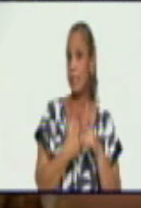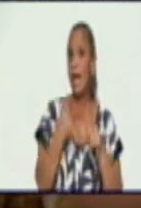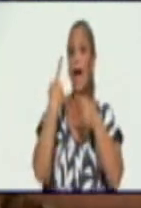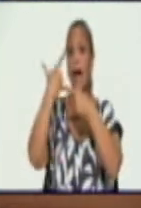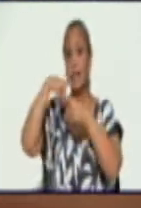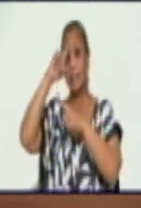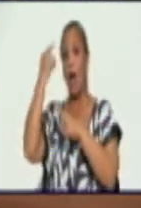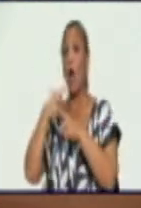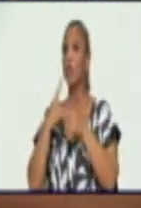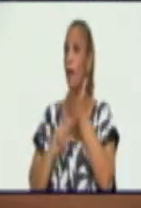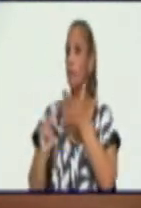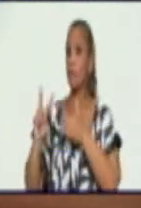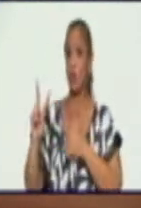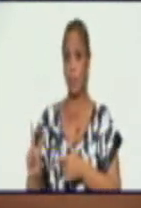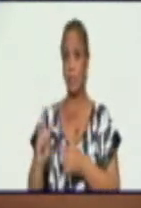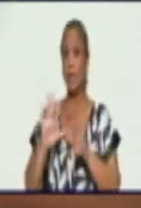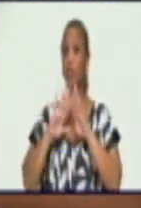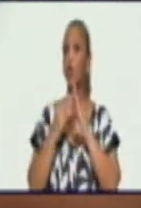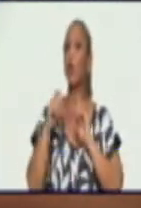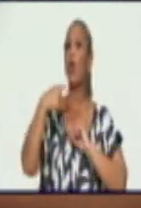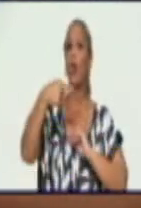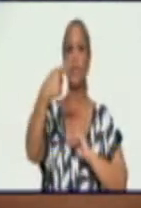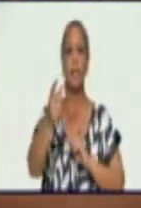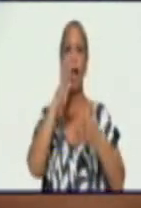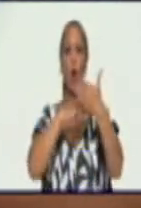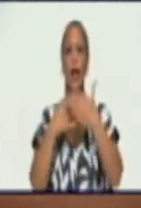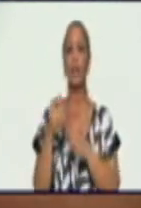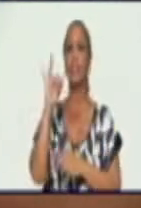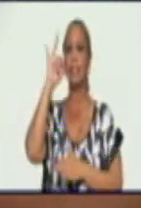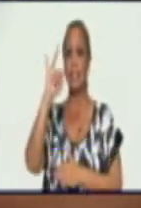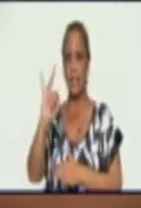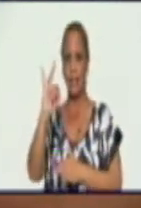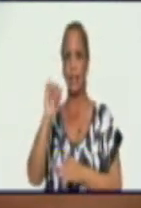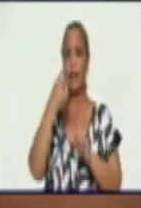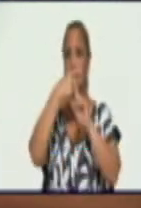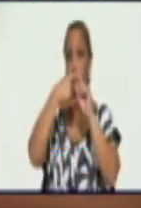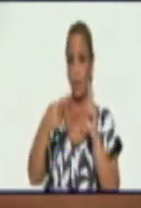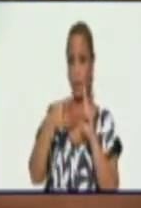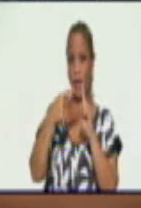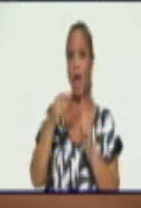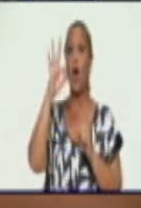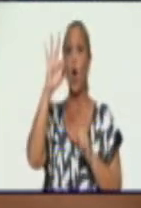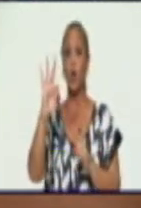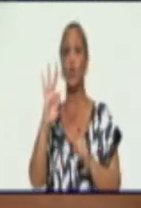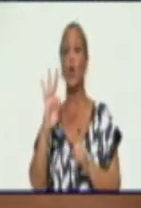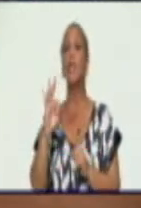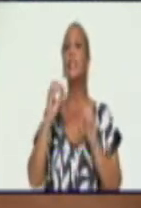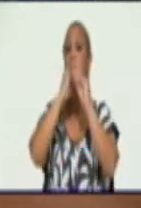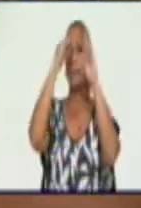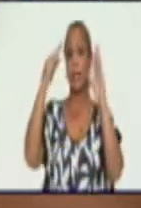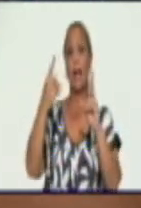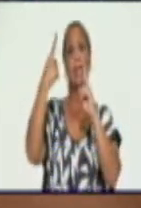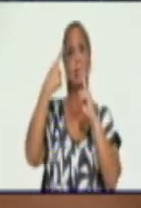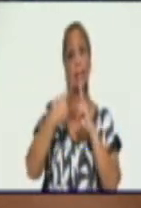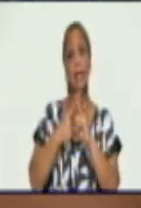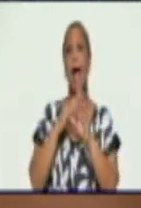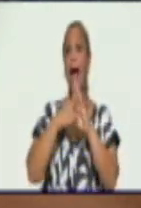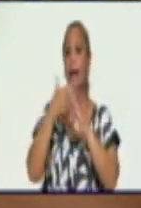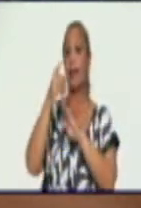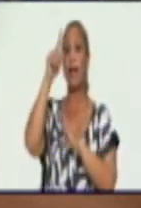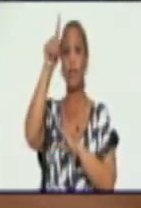todos los días en el horario desde las 7 y 38 de la mañana y hasta las 12 del día las